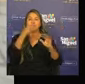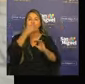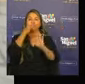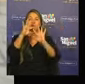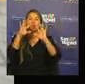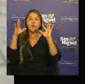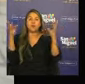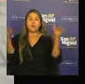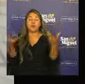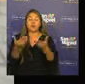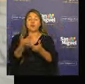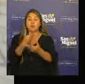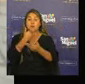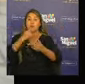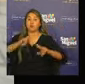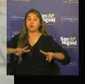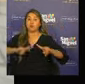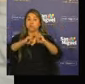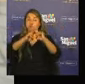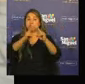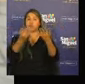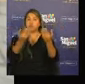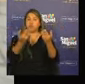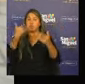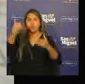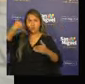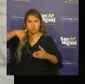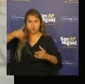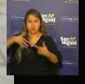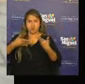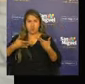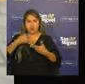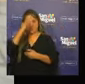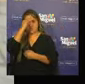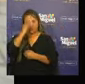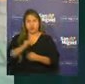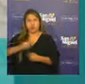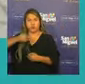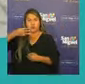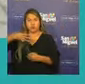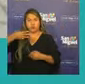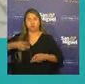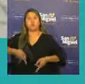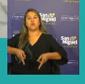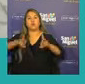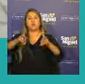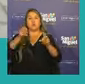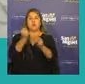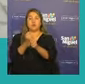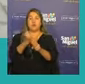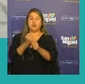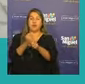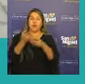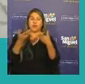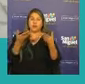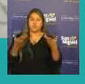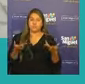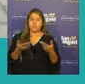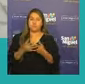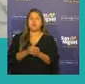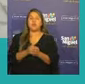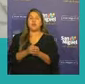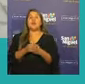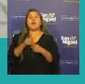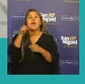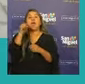infraestructura necesaria para que la y los funcionarios municipales puedan trabajar con las mejores condiciones. Y desde ahí,